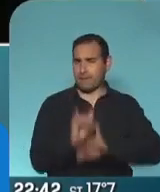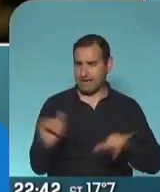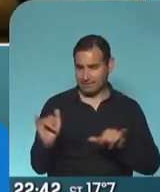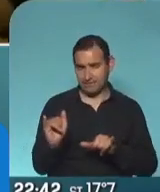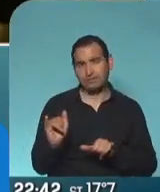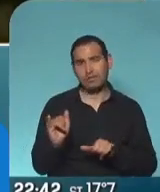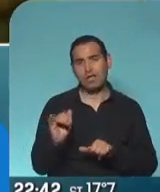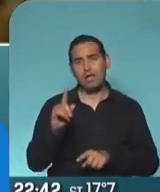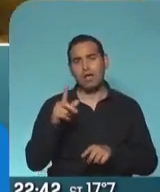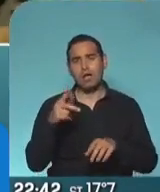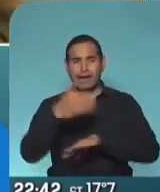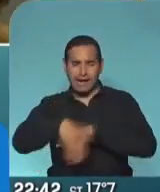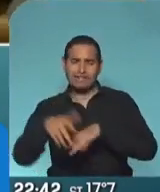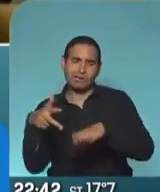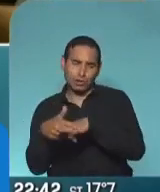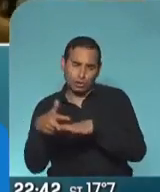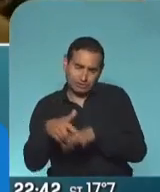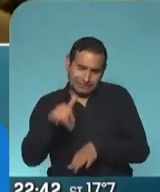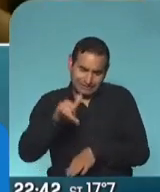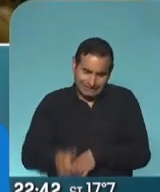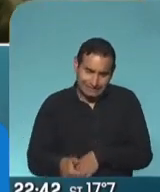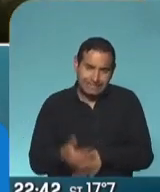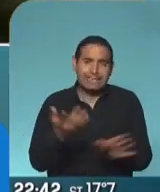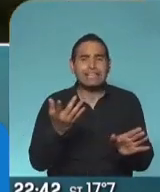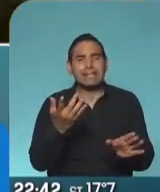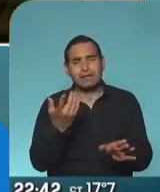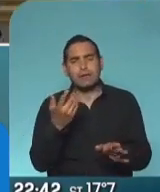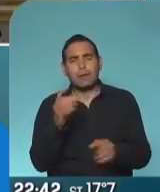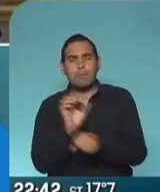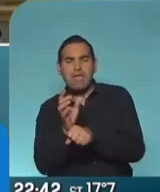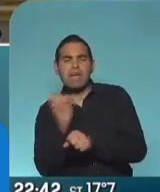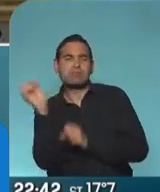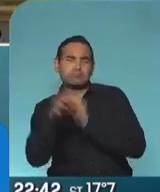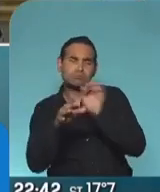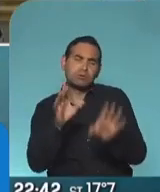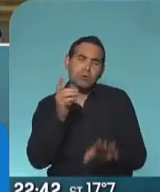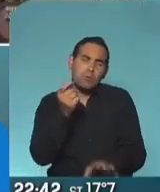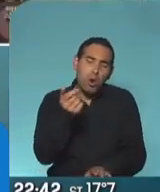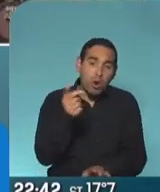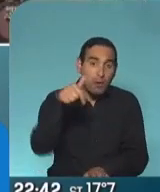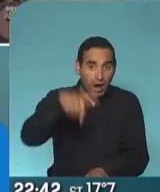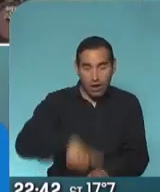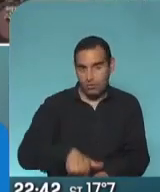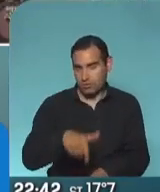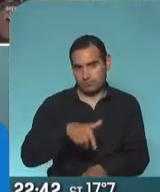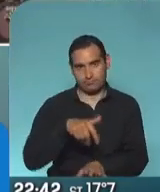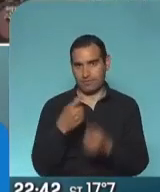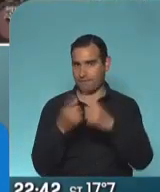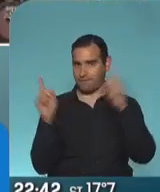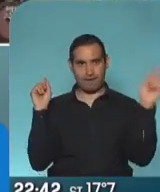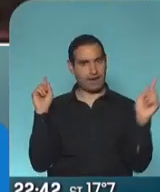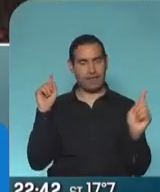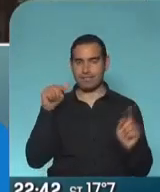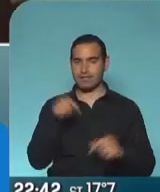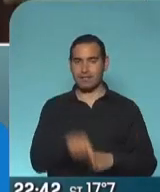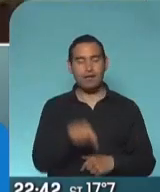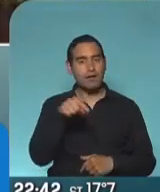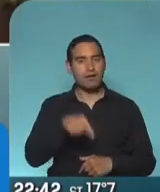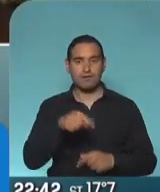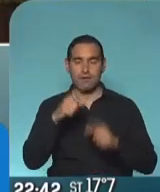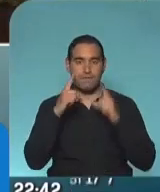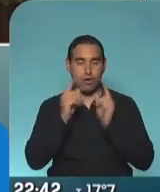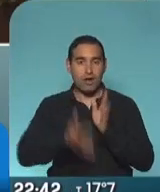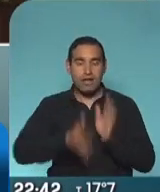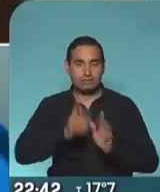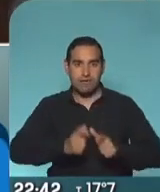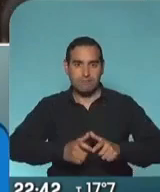Hubo algunos cortes de calle en aquel momento, hubo algunos piedrazos, pero no hubo los niveles de violencia que se vieron esta vez. Estos niveles de